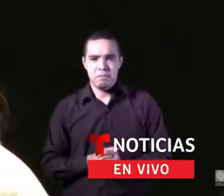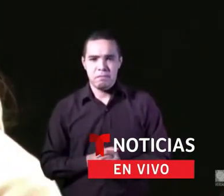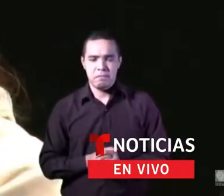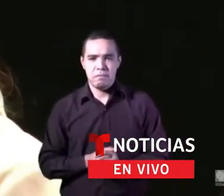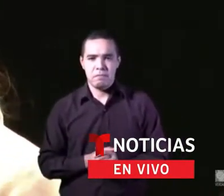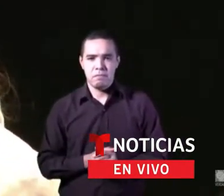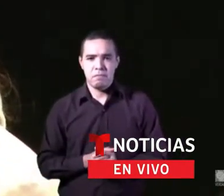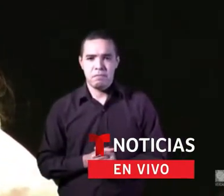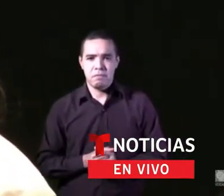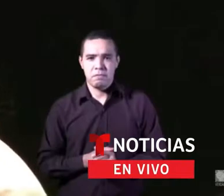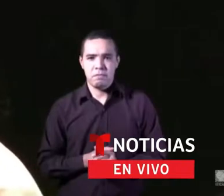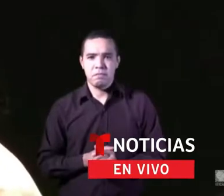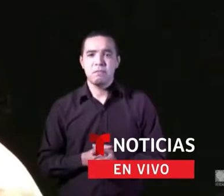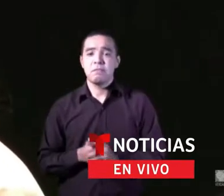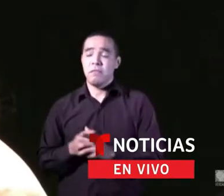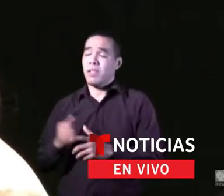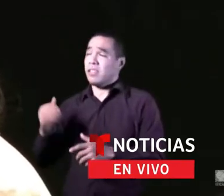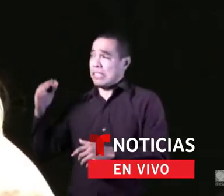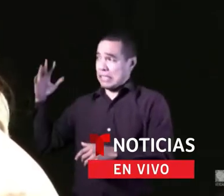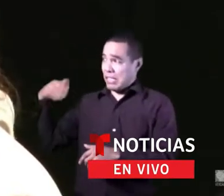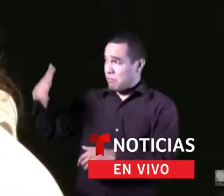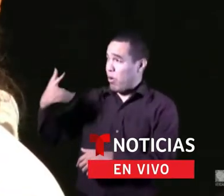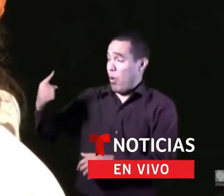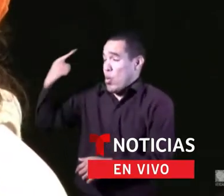en que usted le des la orden